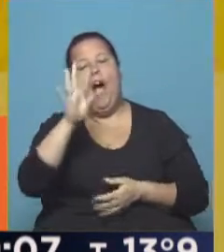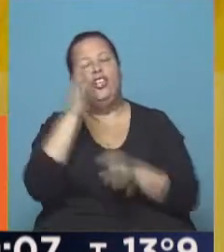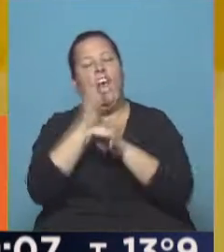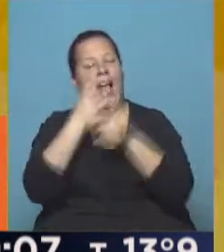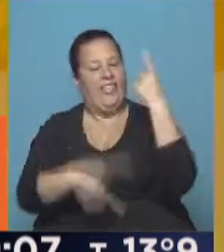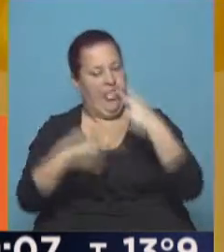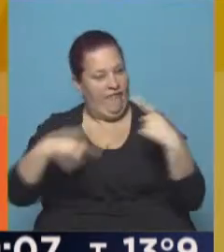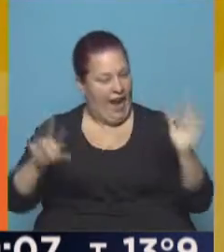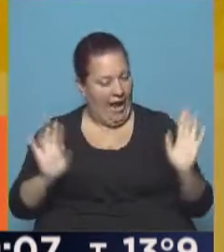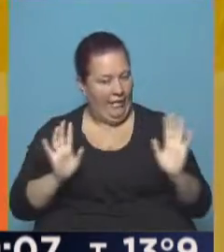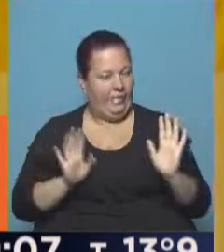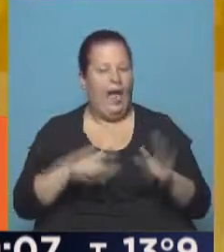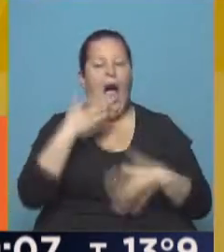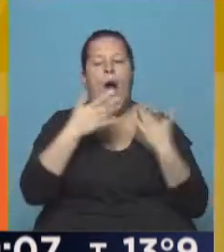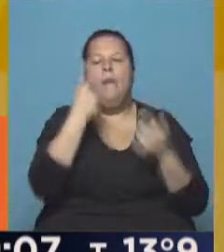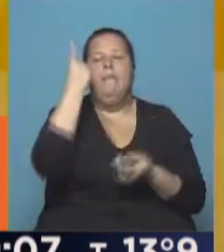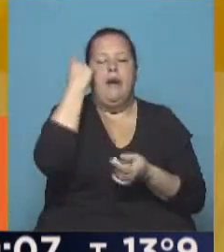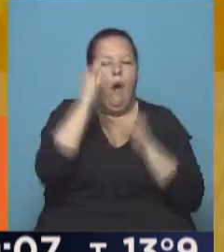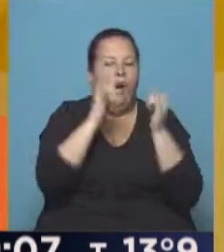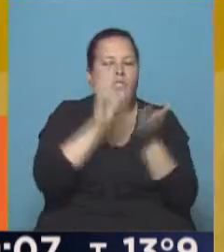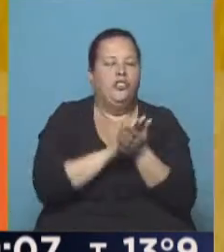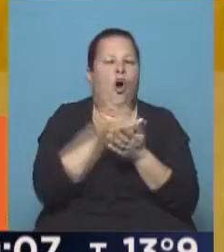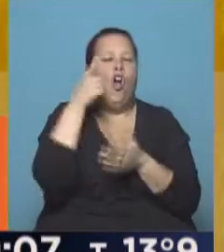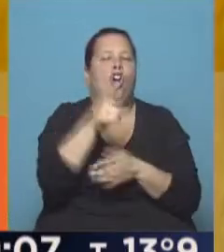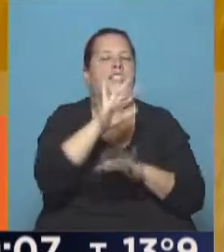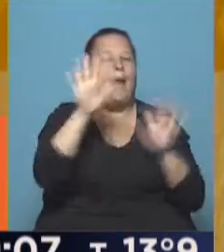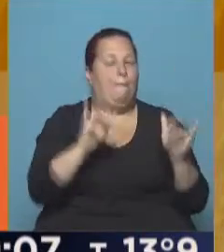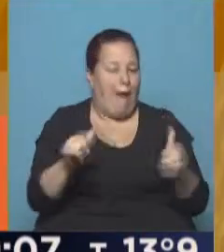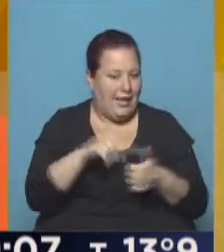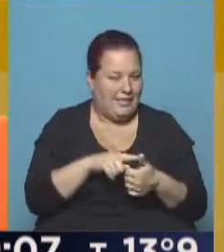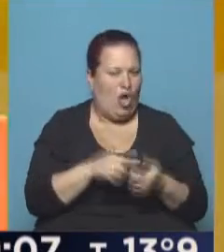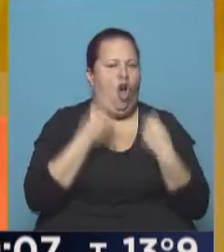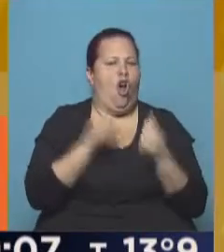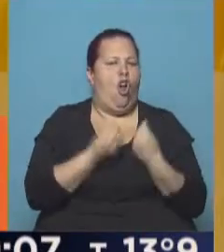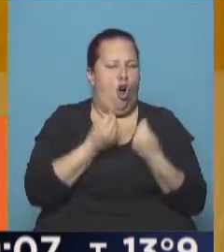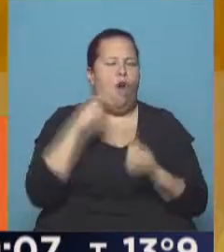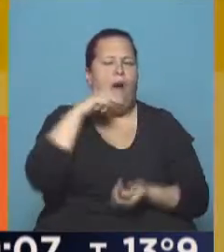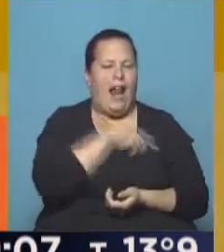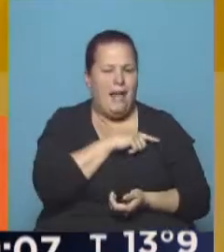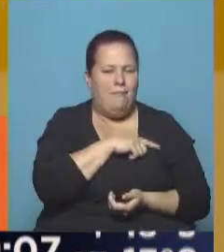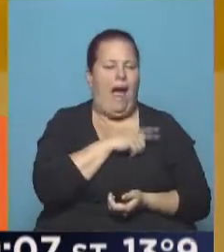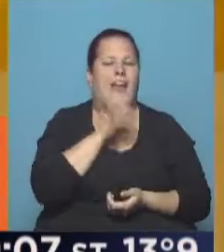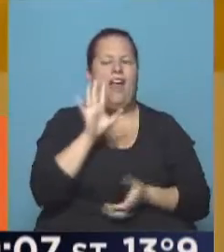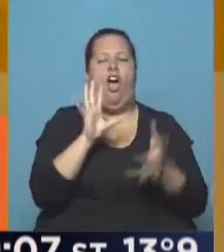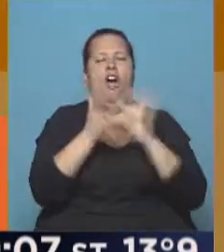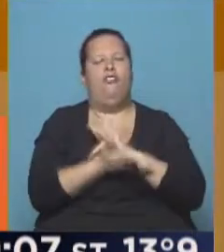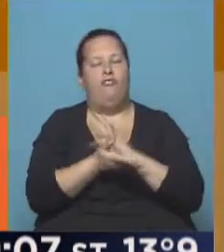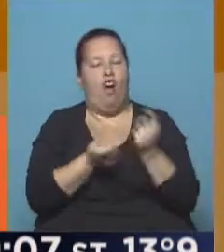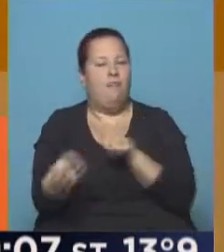delitos diferentes. Hablaron por primera vez delitos contra la paz, es decir, cómo Alemania había hecho